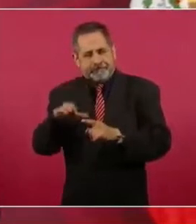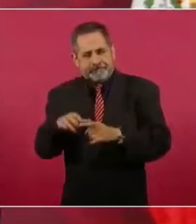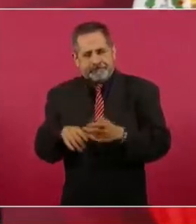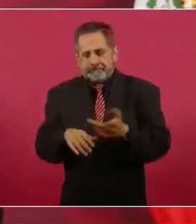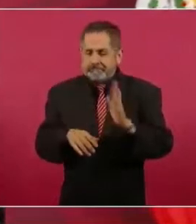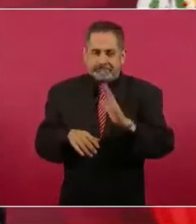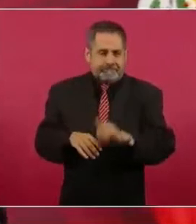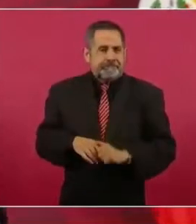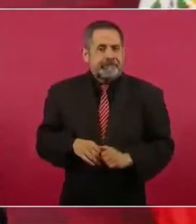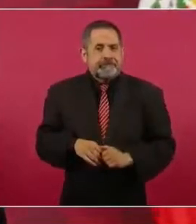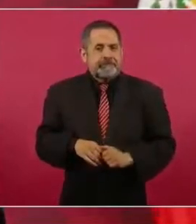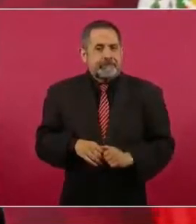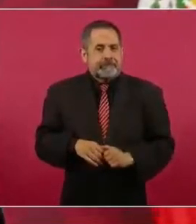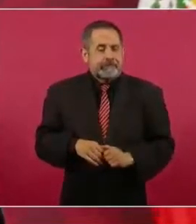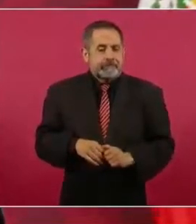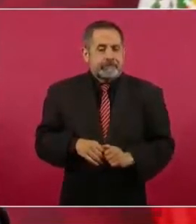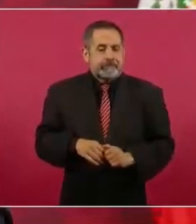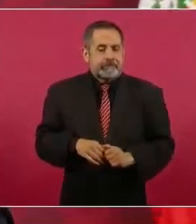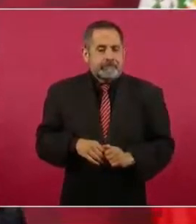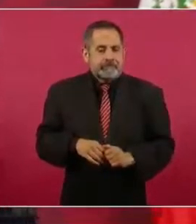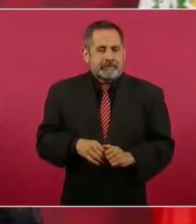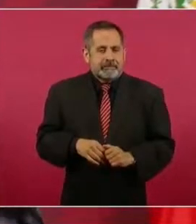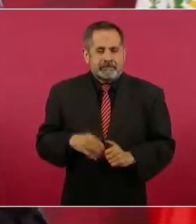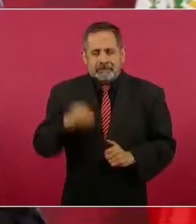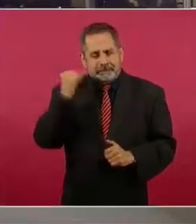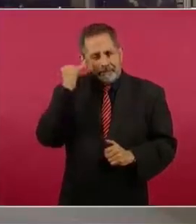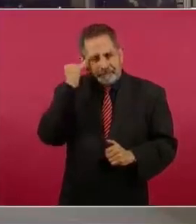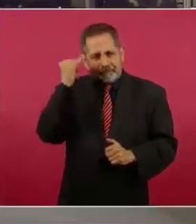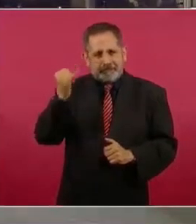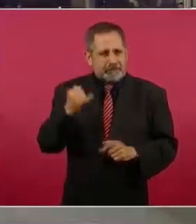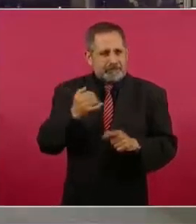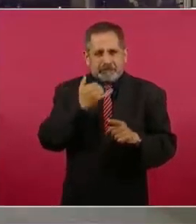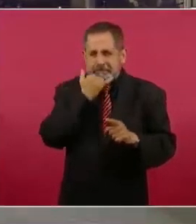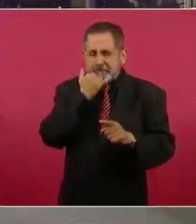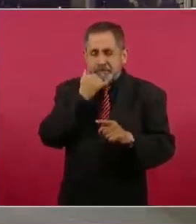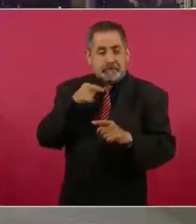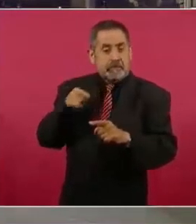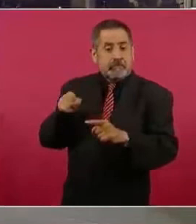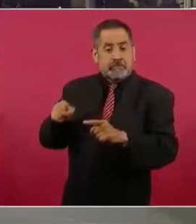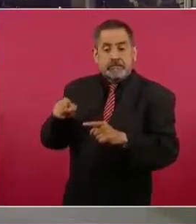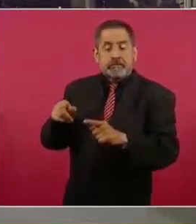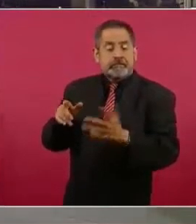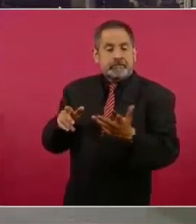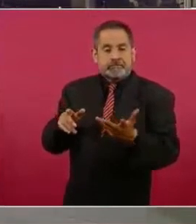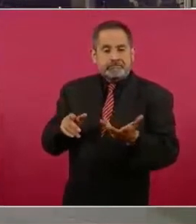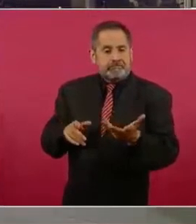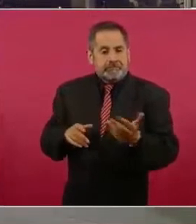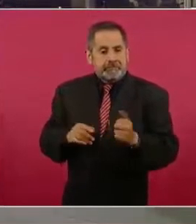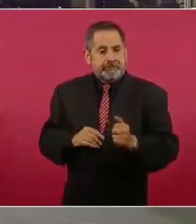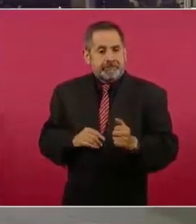Imagínense el error de